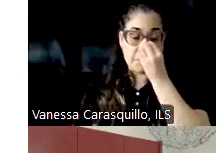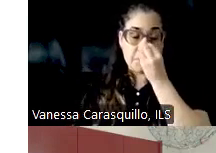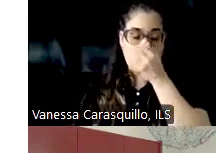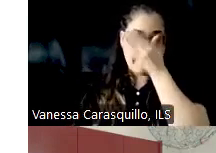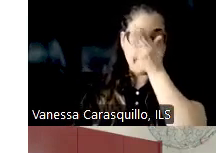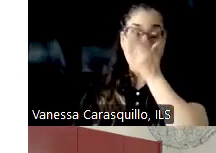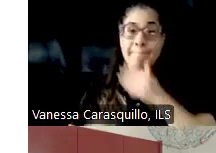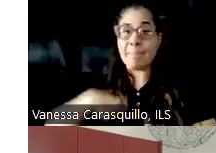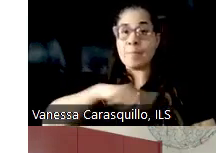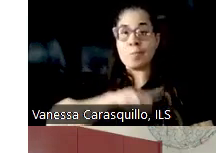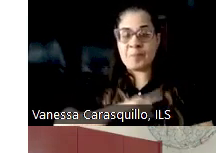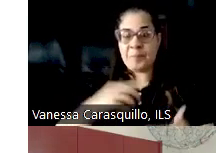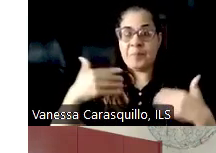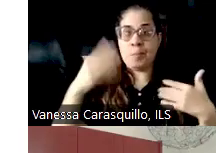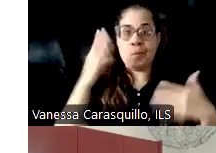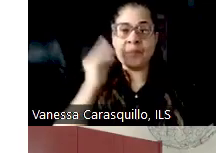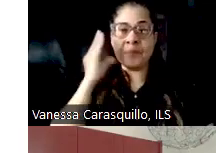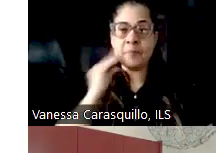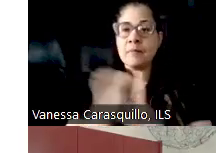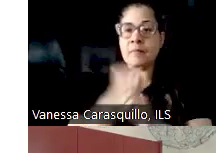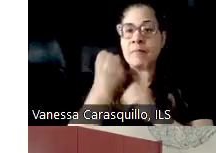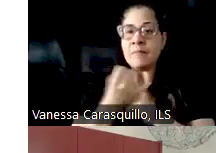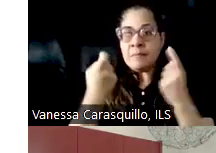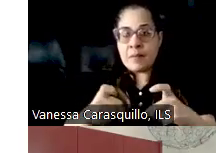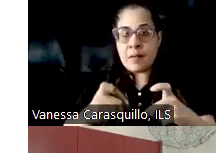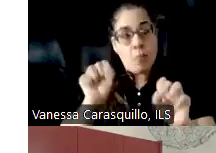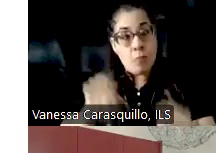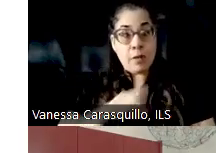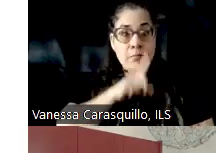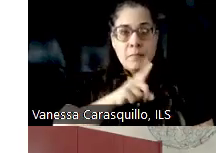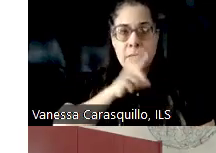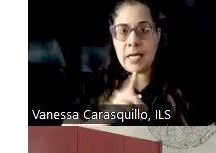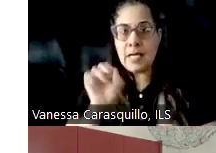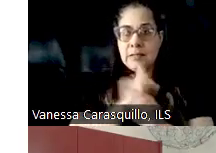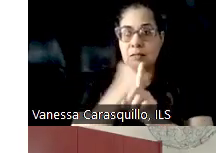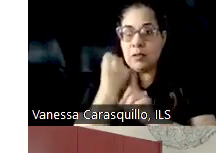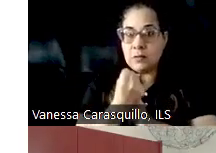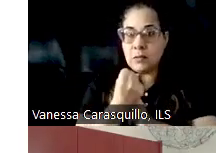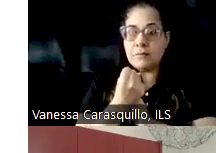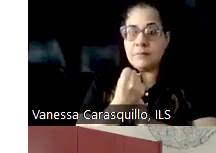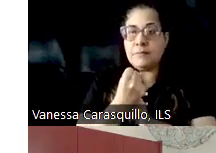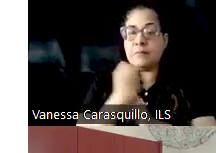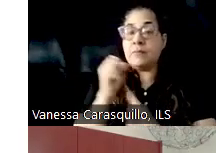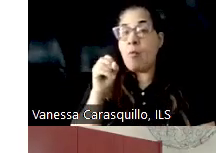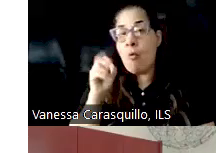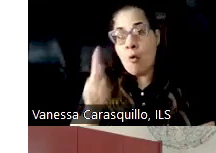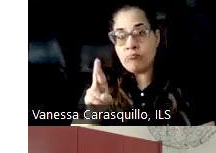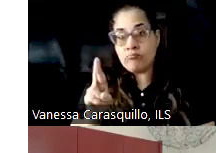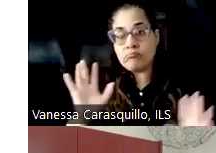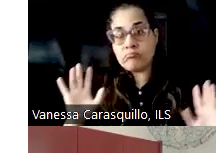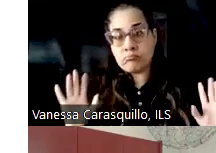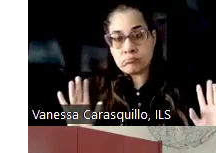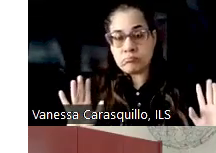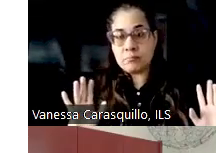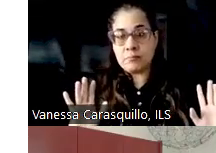nos encontramos en una situación de peligro que puede ser real, que haya una situación, o puede ser